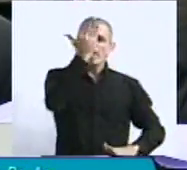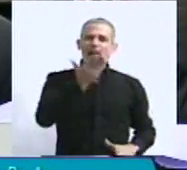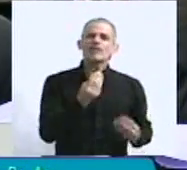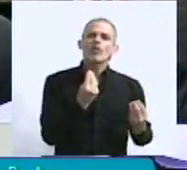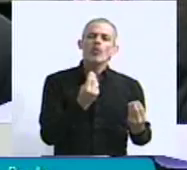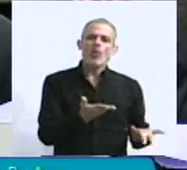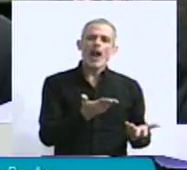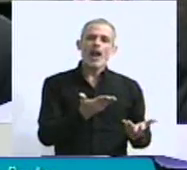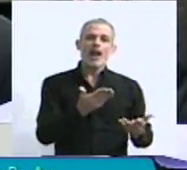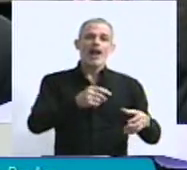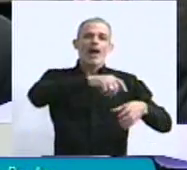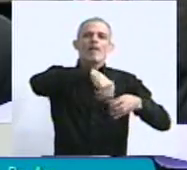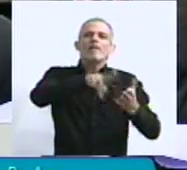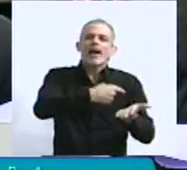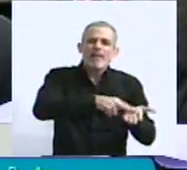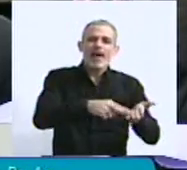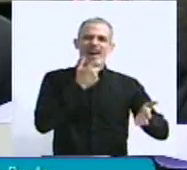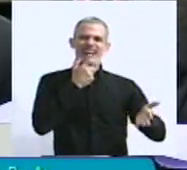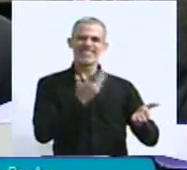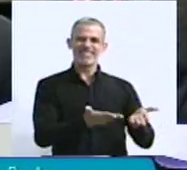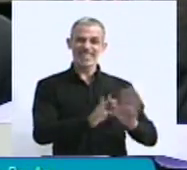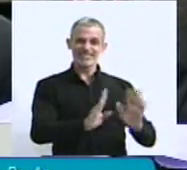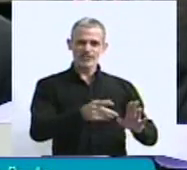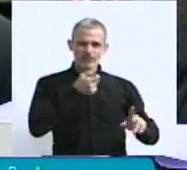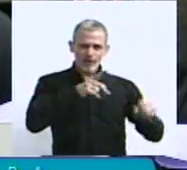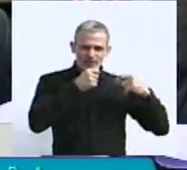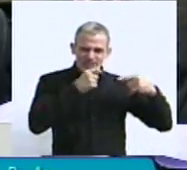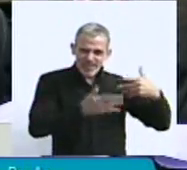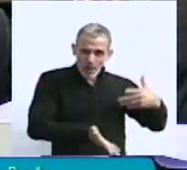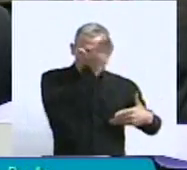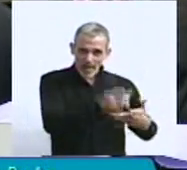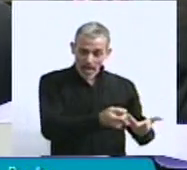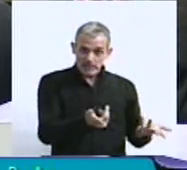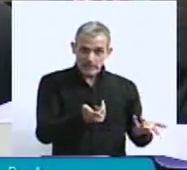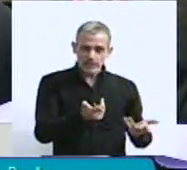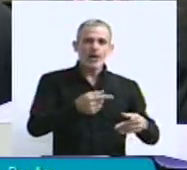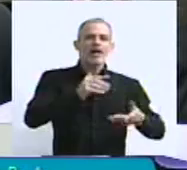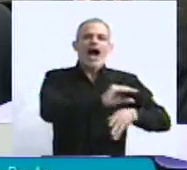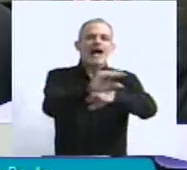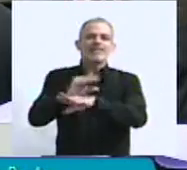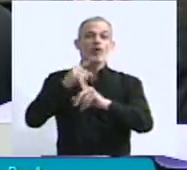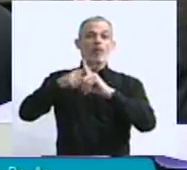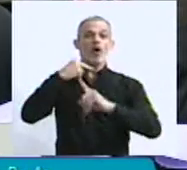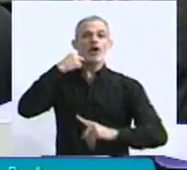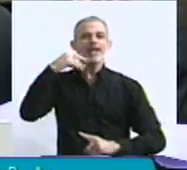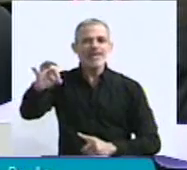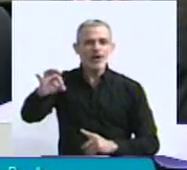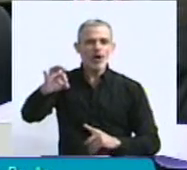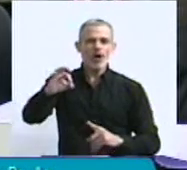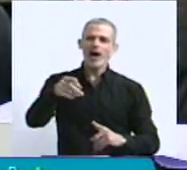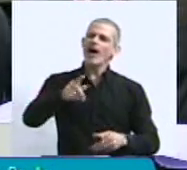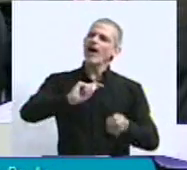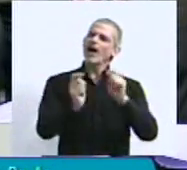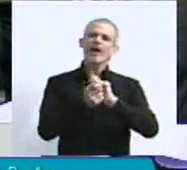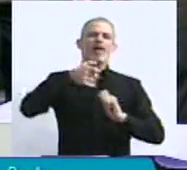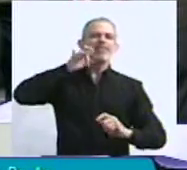fue mermelada y galletitas. Es decir, la asignación por hijo transformó el